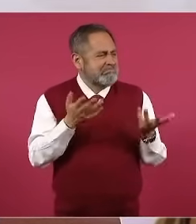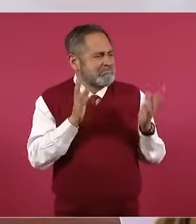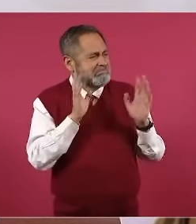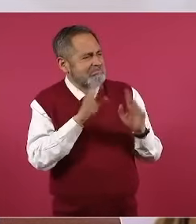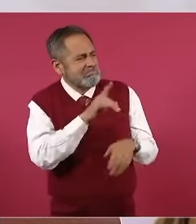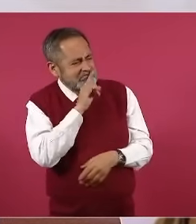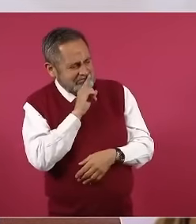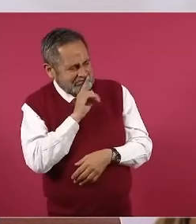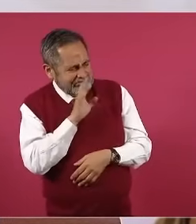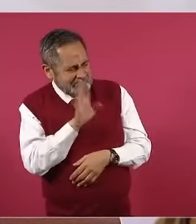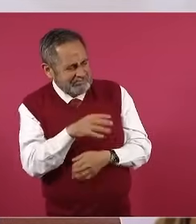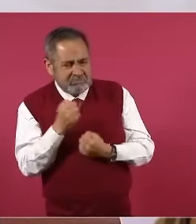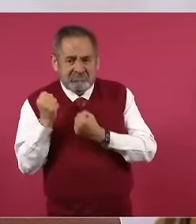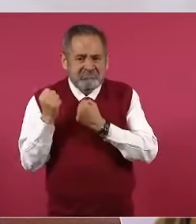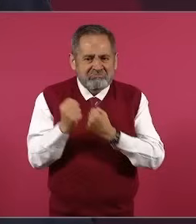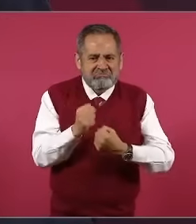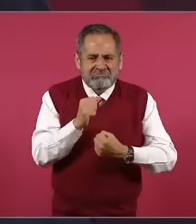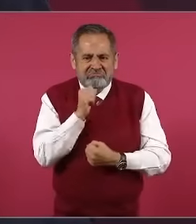los